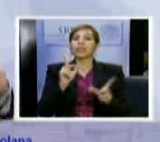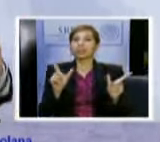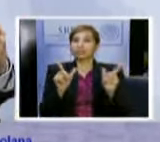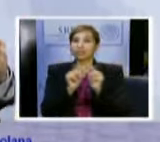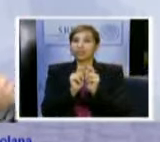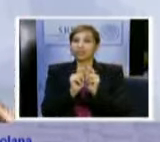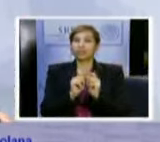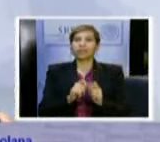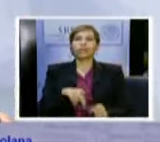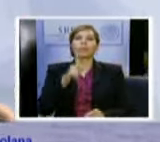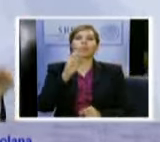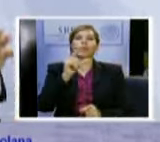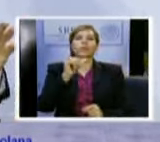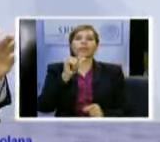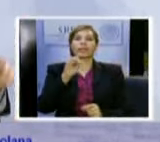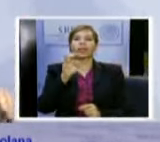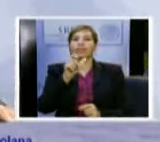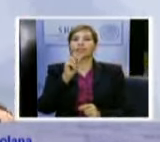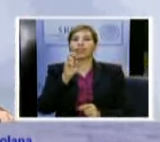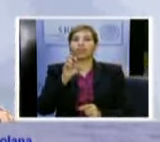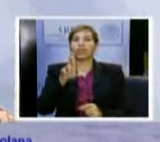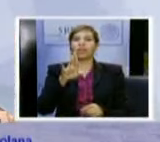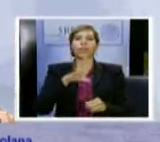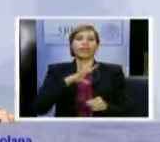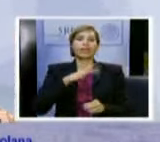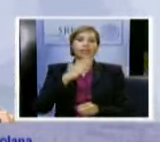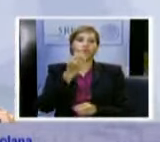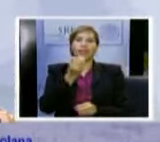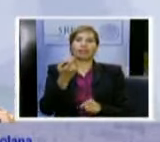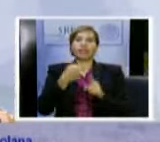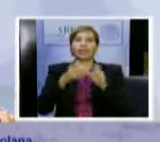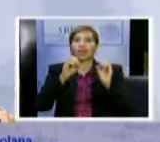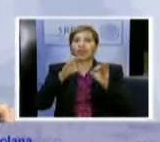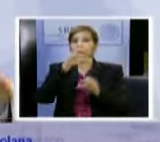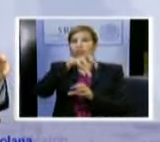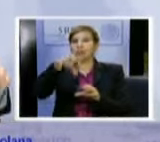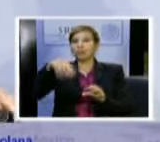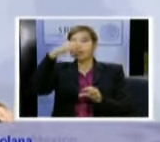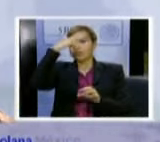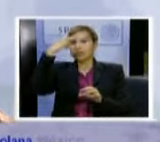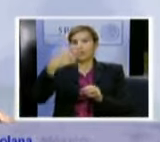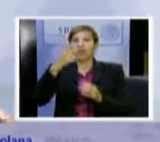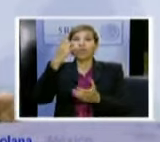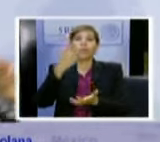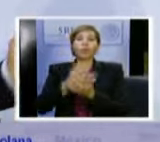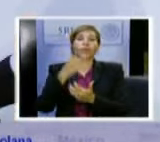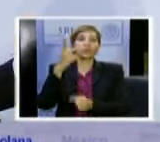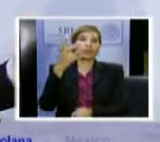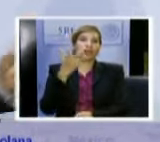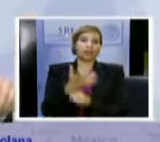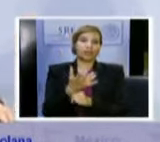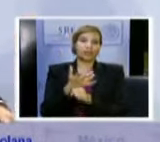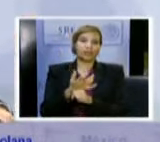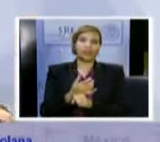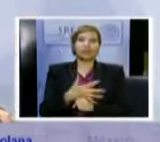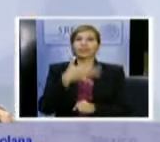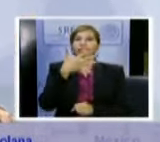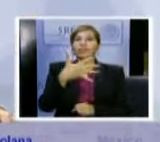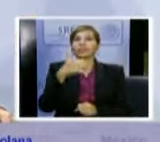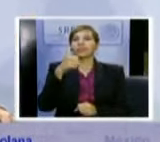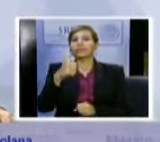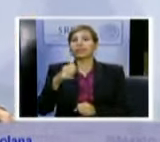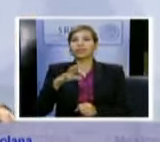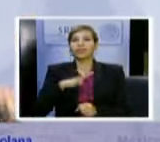porque el hecho de tener 50 consulados de México nada más en Estados Unidos y los 5 o 6 que